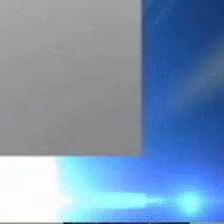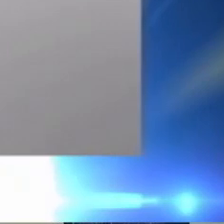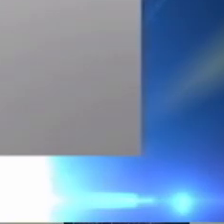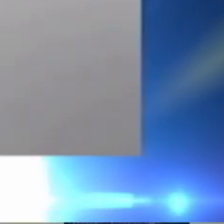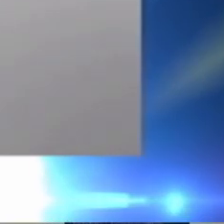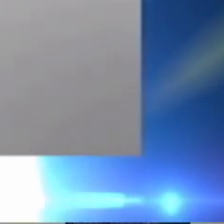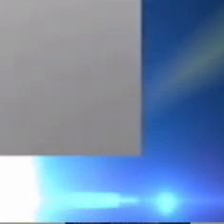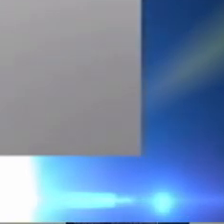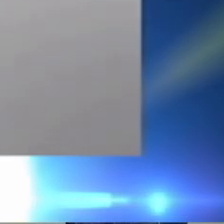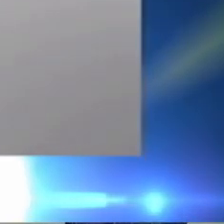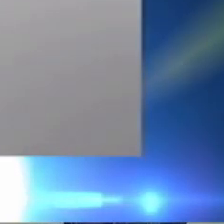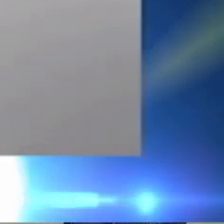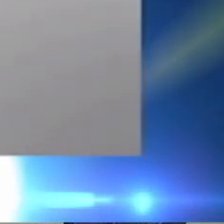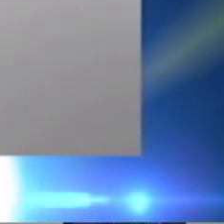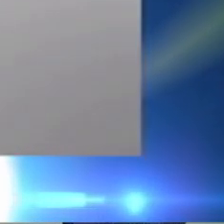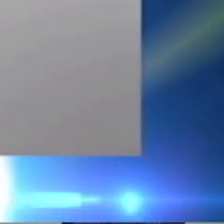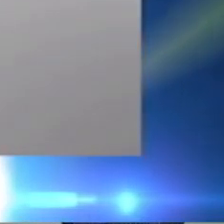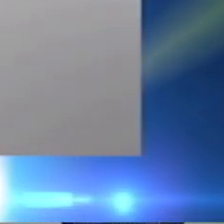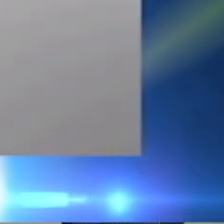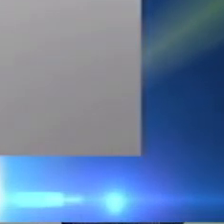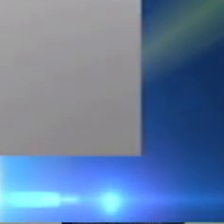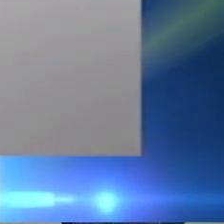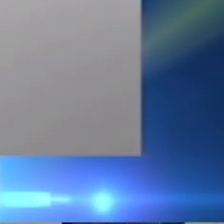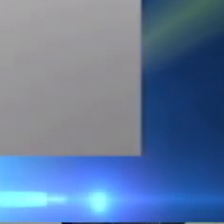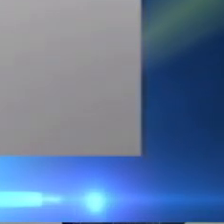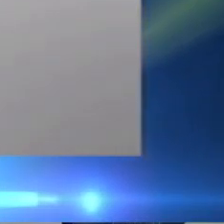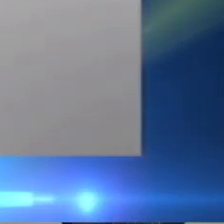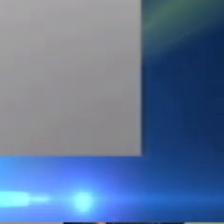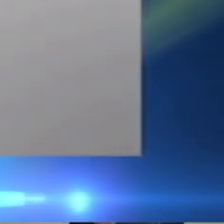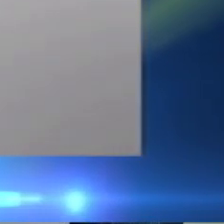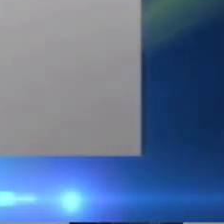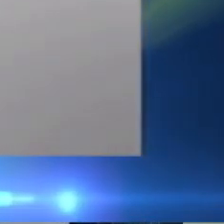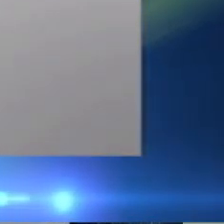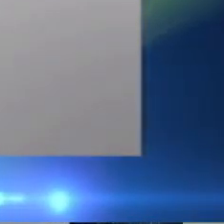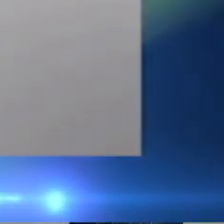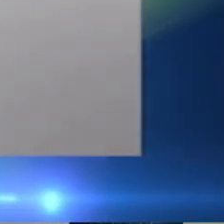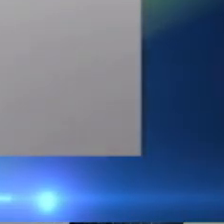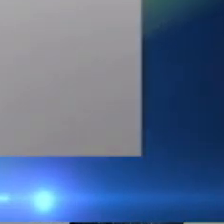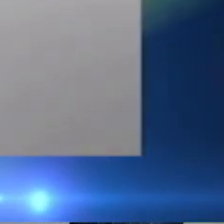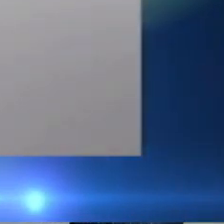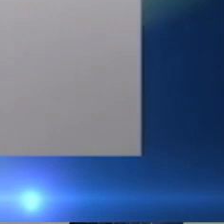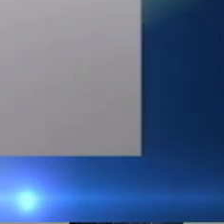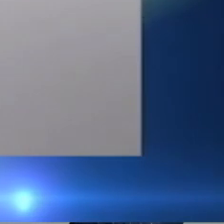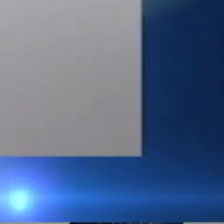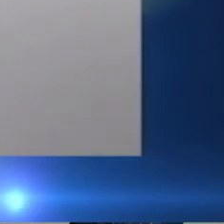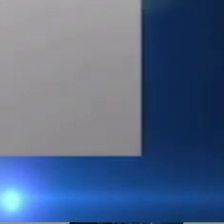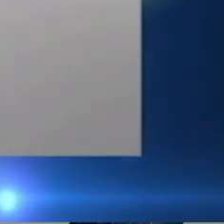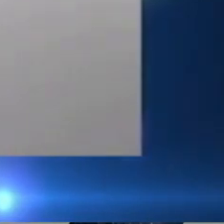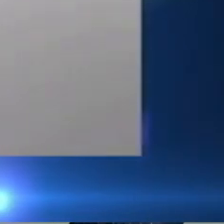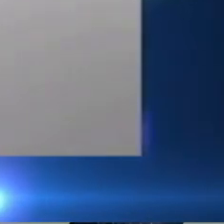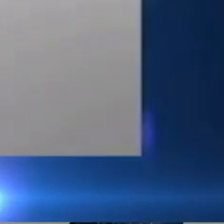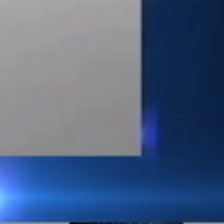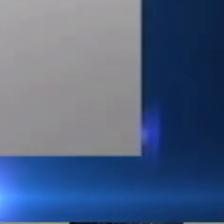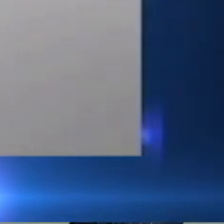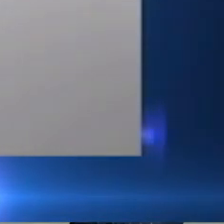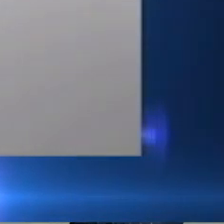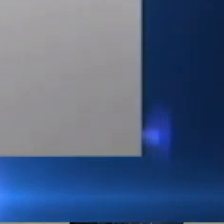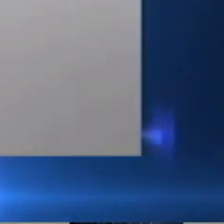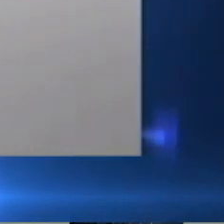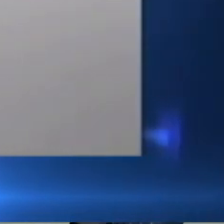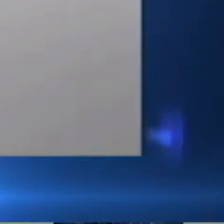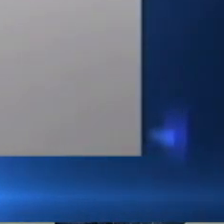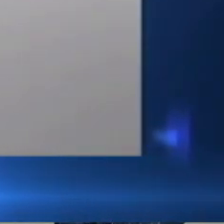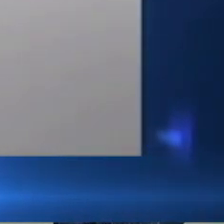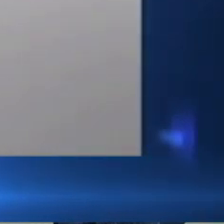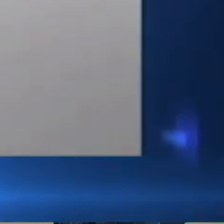compañera permanente. Quiero saber si existe el derecho para reclamar el reconocimiento pensional por mi compañera permanente y cuáles son los